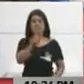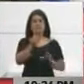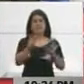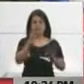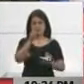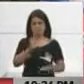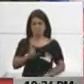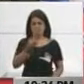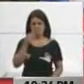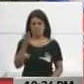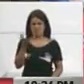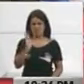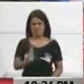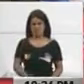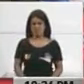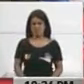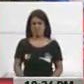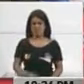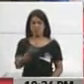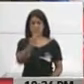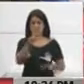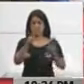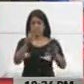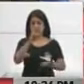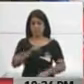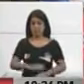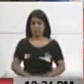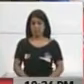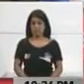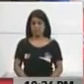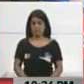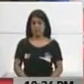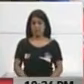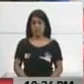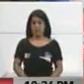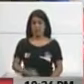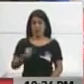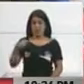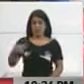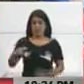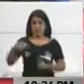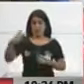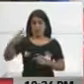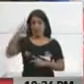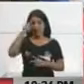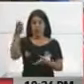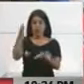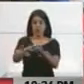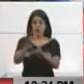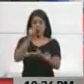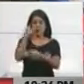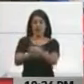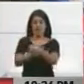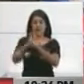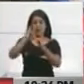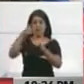Jorge, cuando lo asesinaron. 27 años. Dos días después murió el hermano de Jesse, que era del grupo